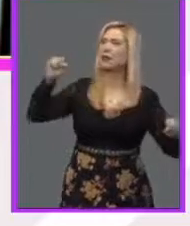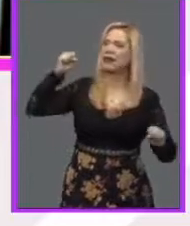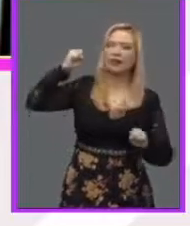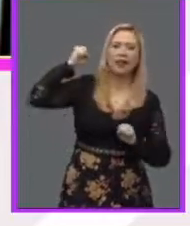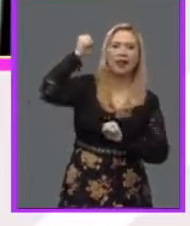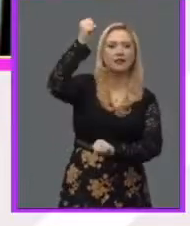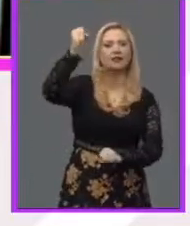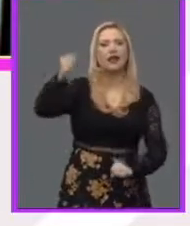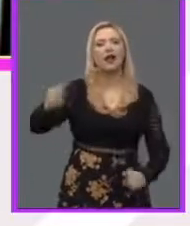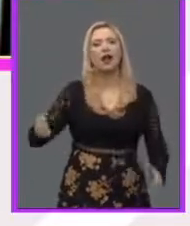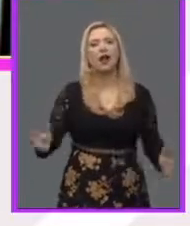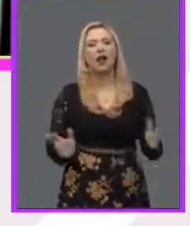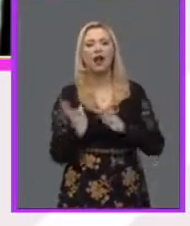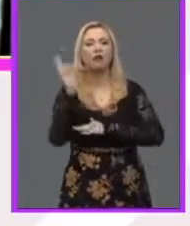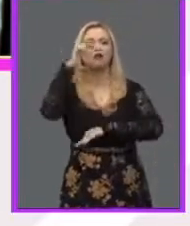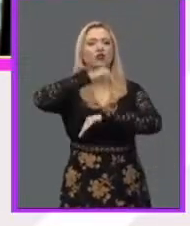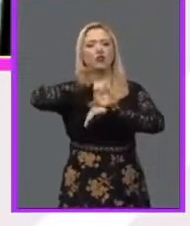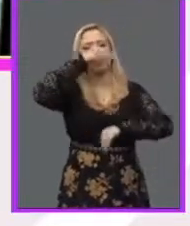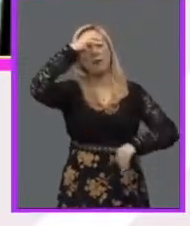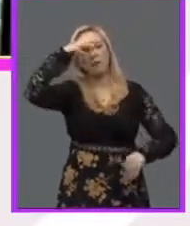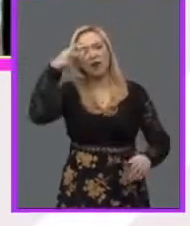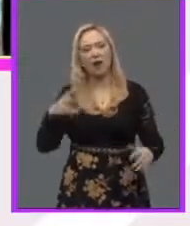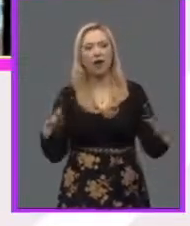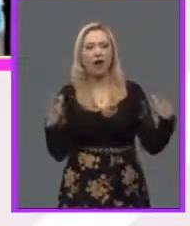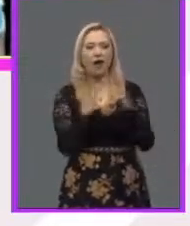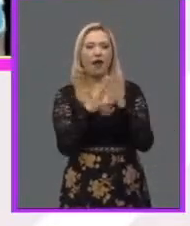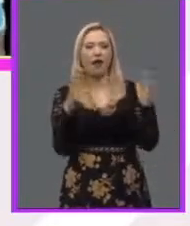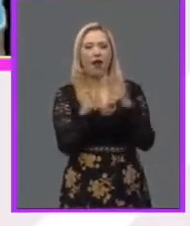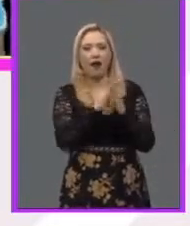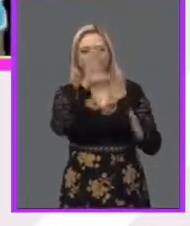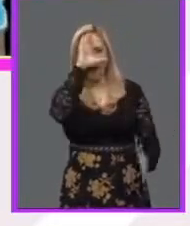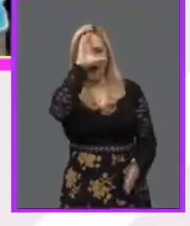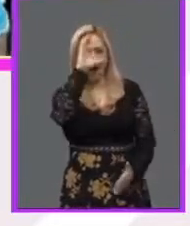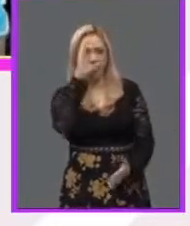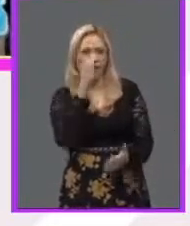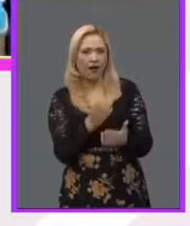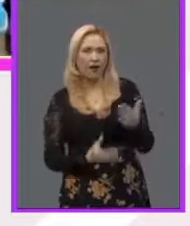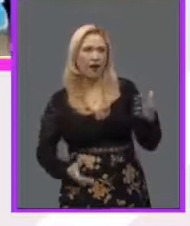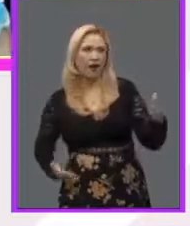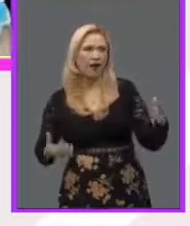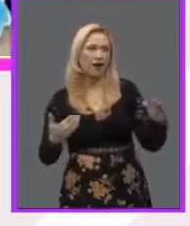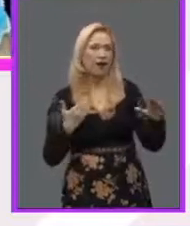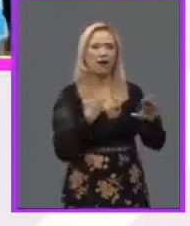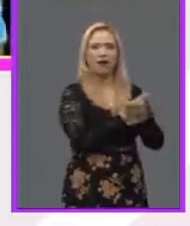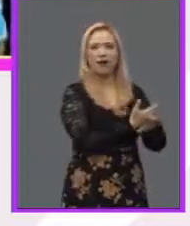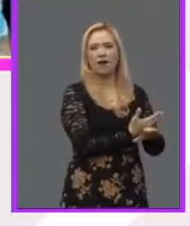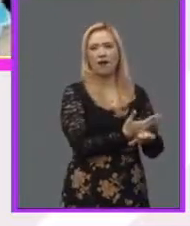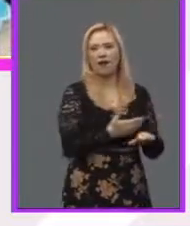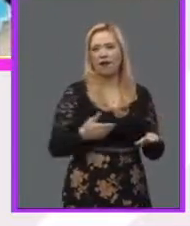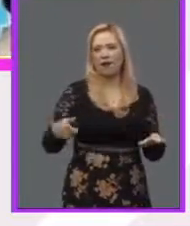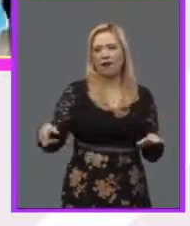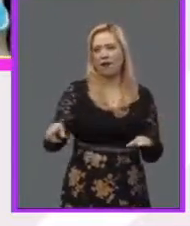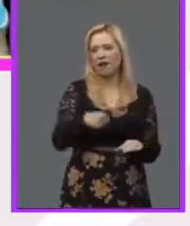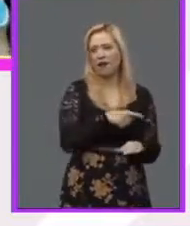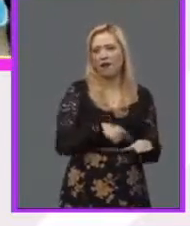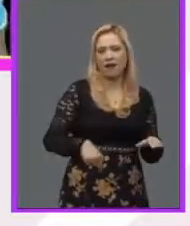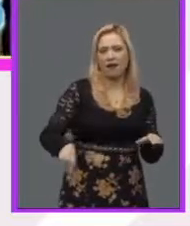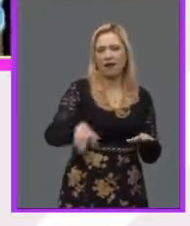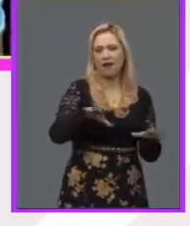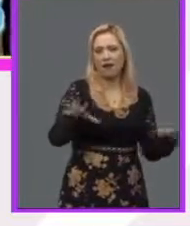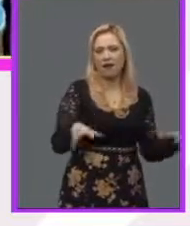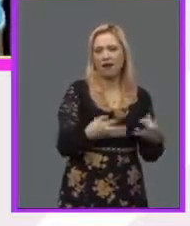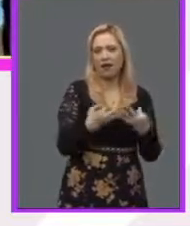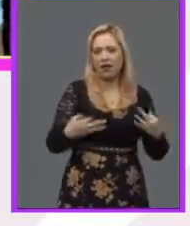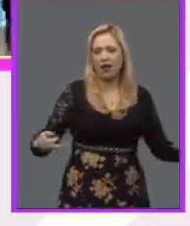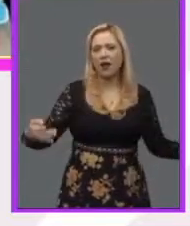la Revolución Mexicana, incluso la Guerra de Cristeras, incluso la Guerra Sucia, el conflicto armado en Chiapas, incluso la guerra